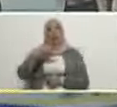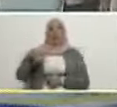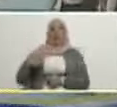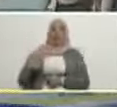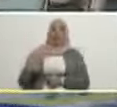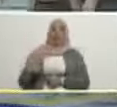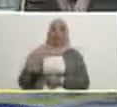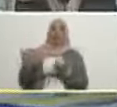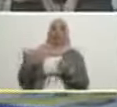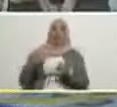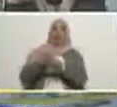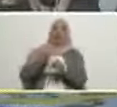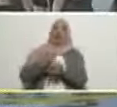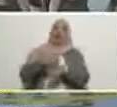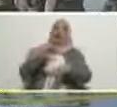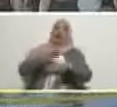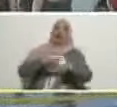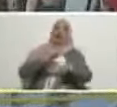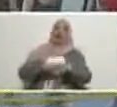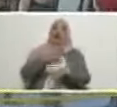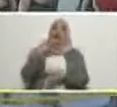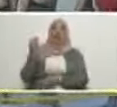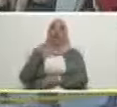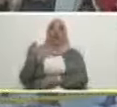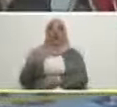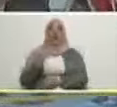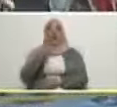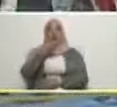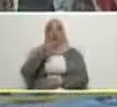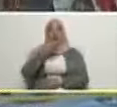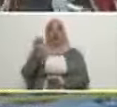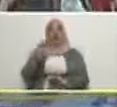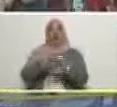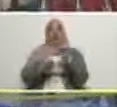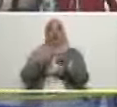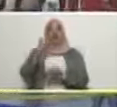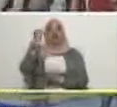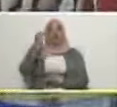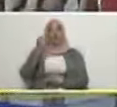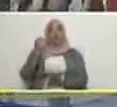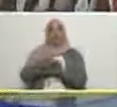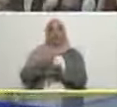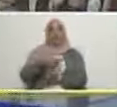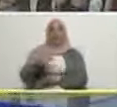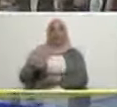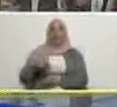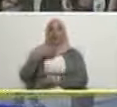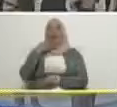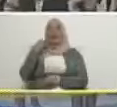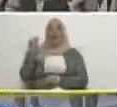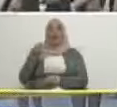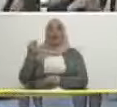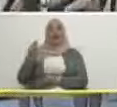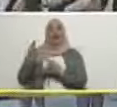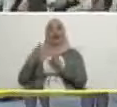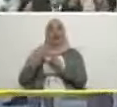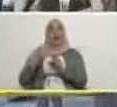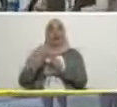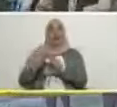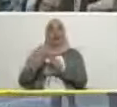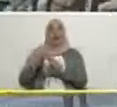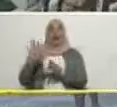Nosotros hemos convocado esta zona juventud, la hemos creado y la hemos pensado justamente porque muchos jóvenes ahí en su casa quieren